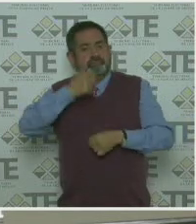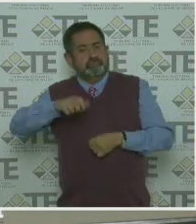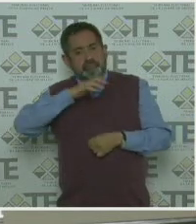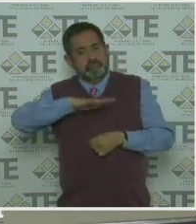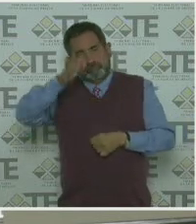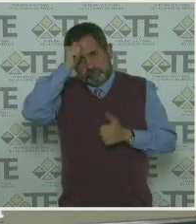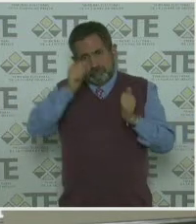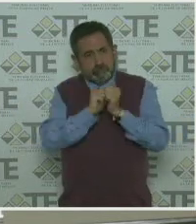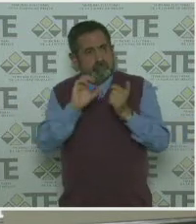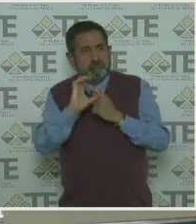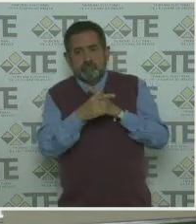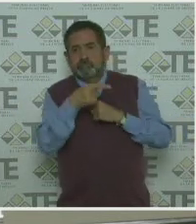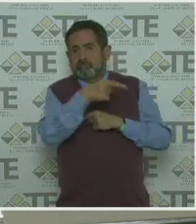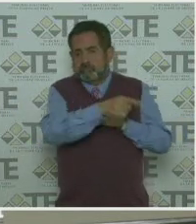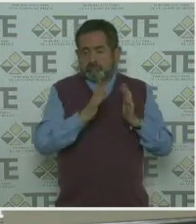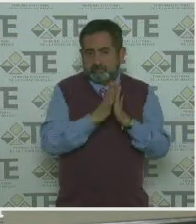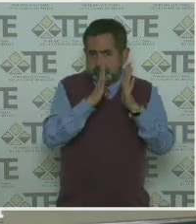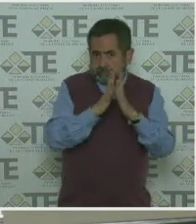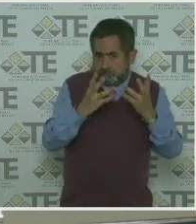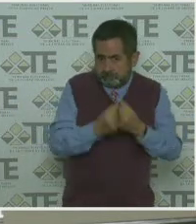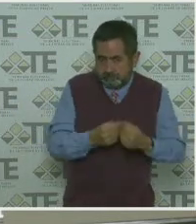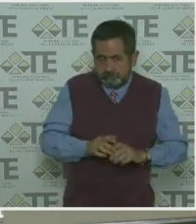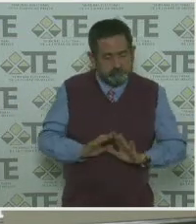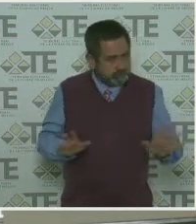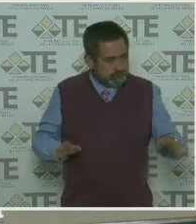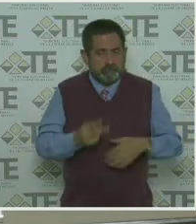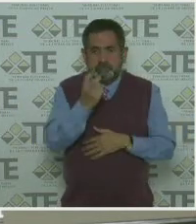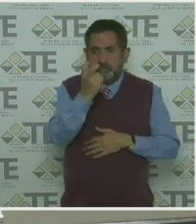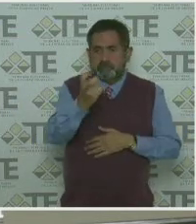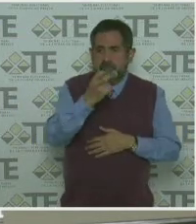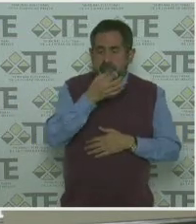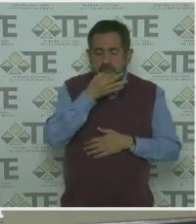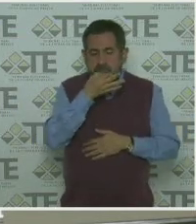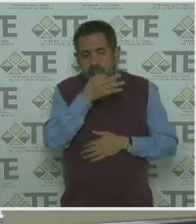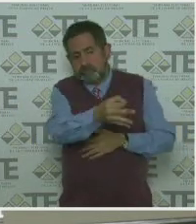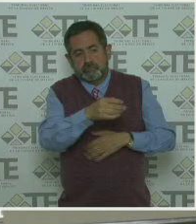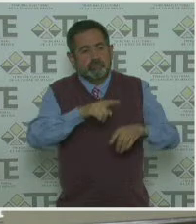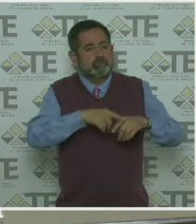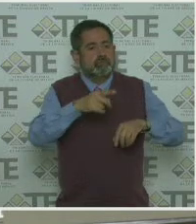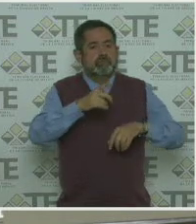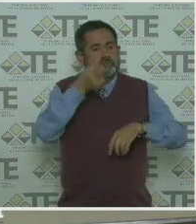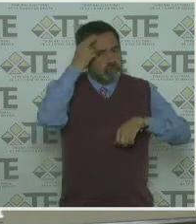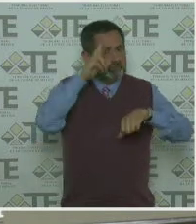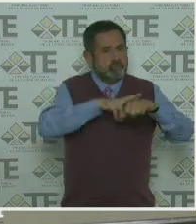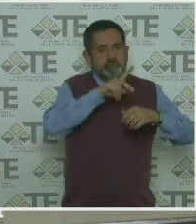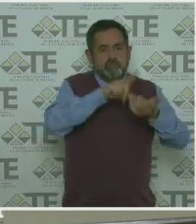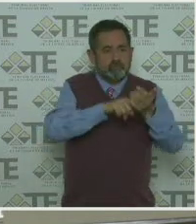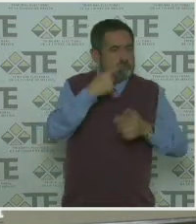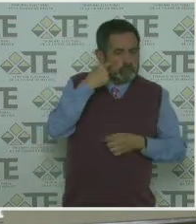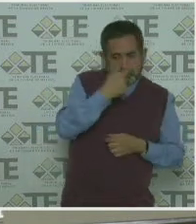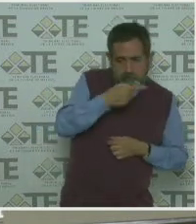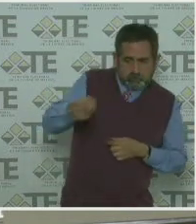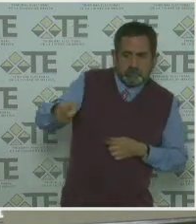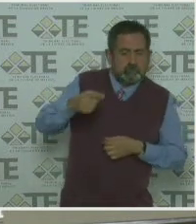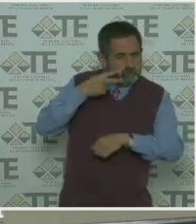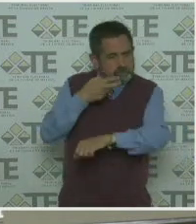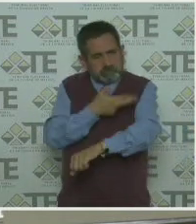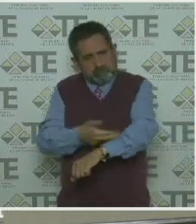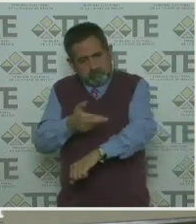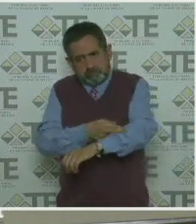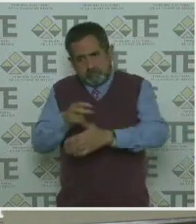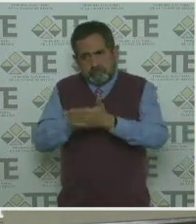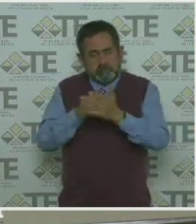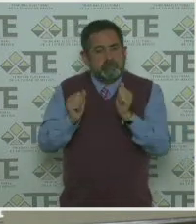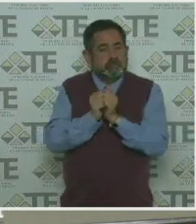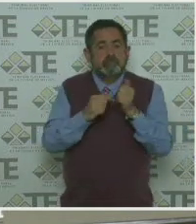elección de las comisiones de participación comunitaria. Por ello, se propone dar vista a la dirección distrital para que determine lo que en derecho proceda, conforme a lo